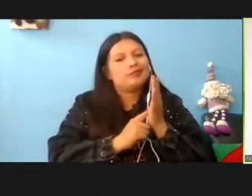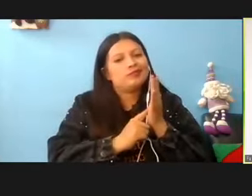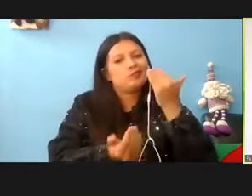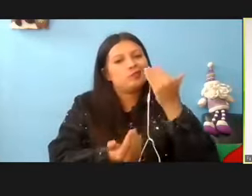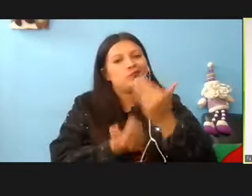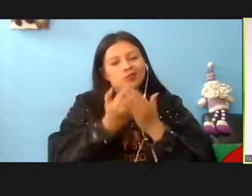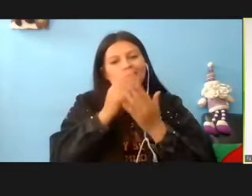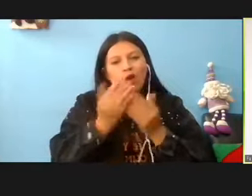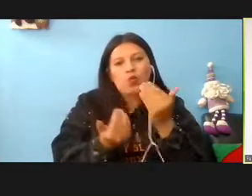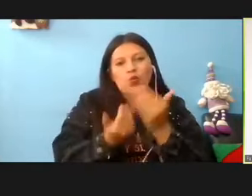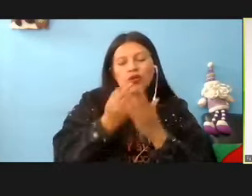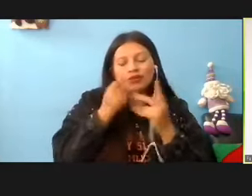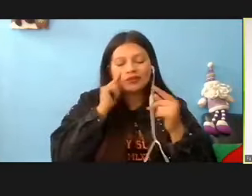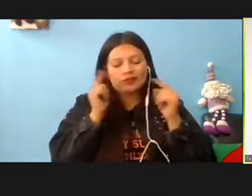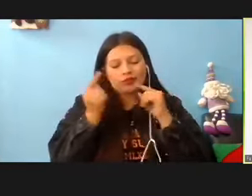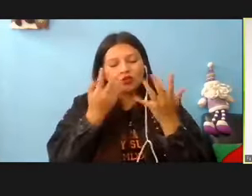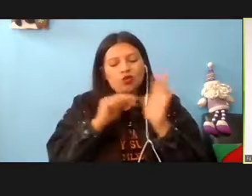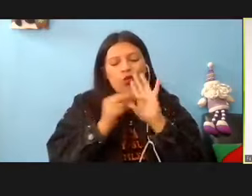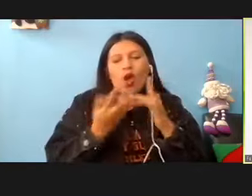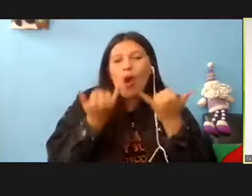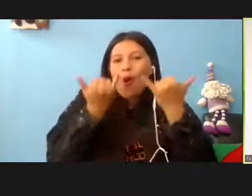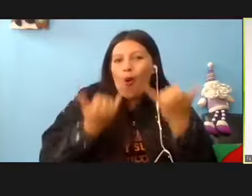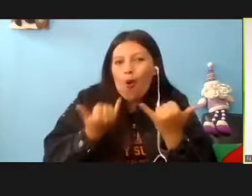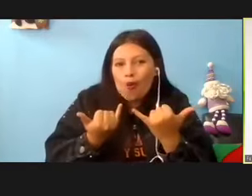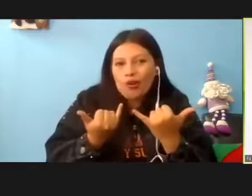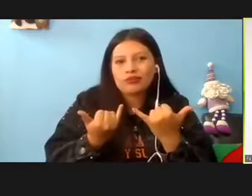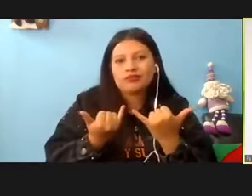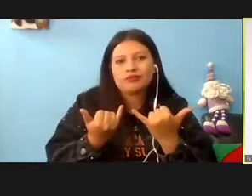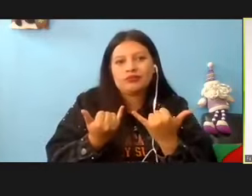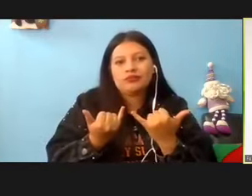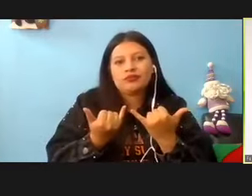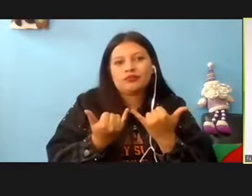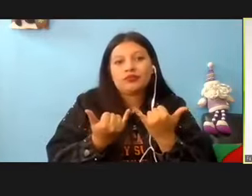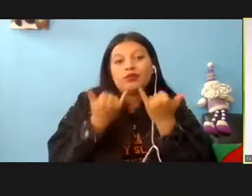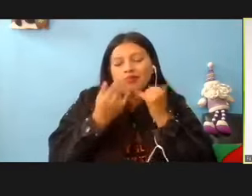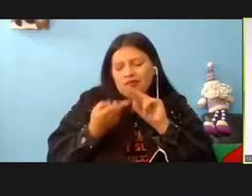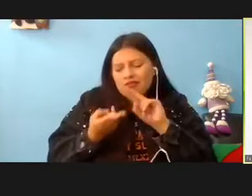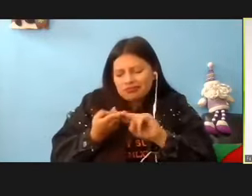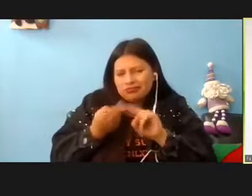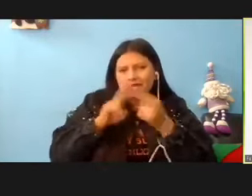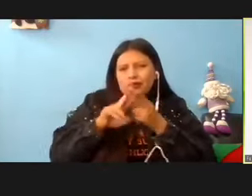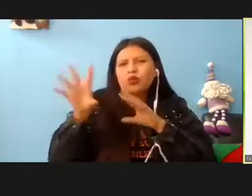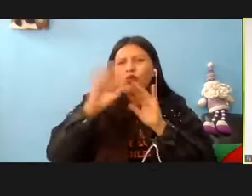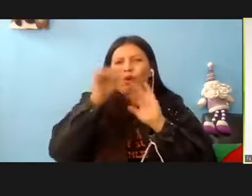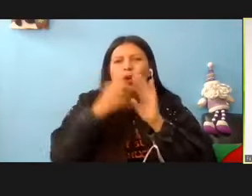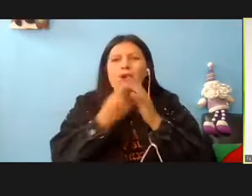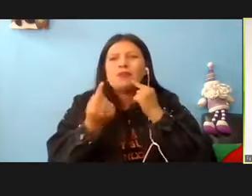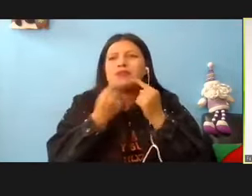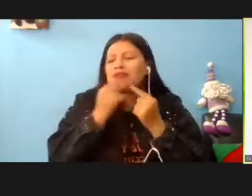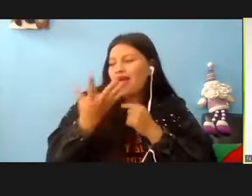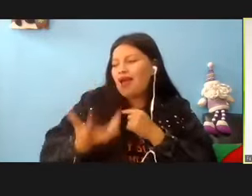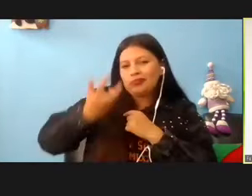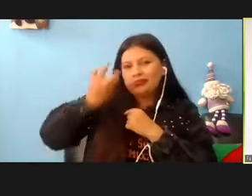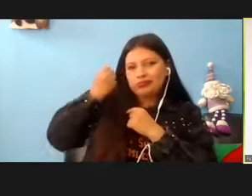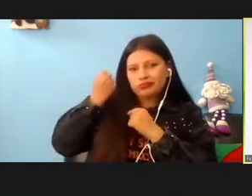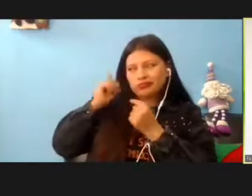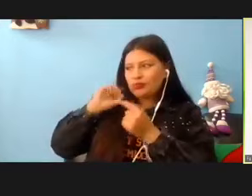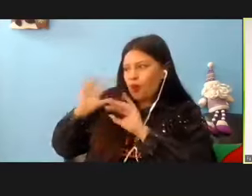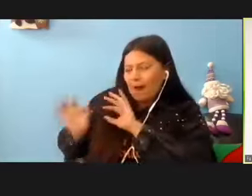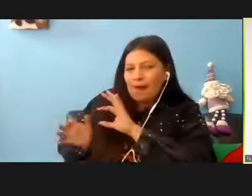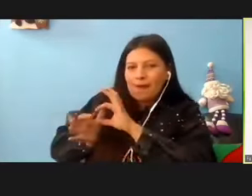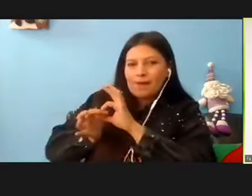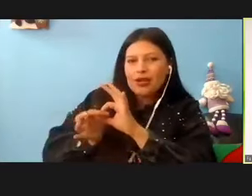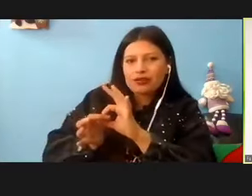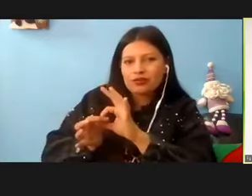coyuntura de este presente, que está muy relacionada con esas disputas del pasado. Entonces, también de